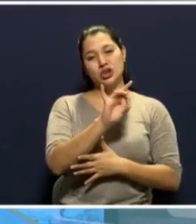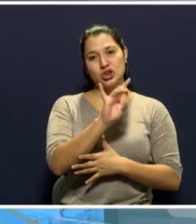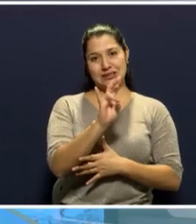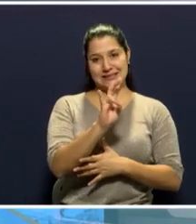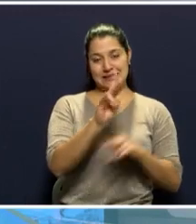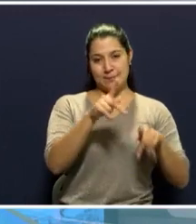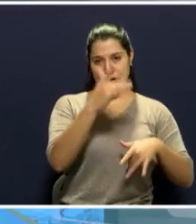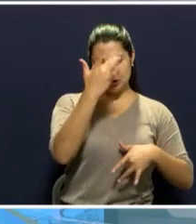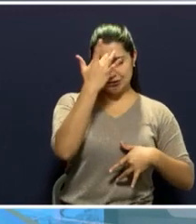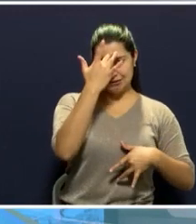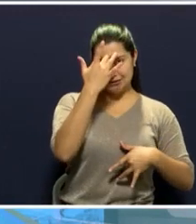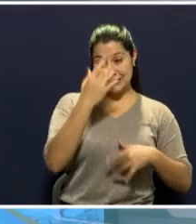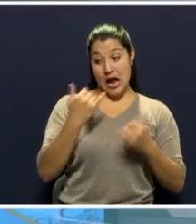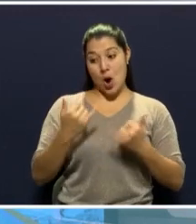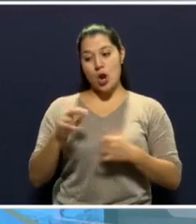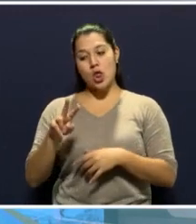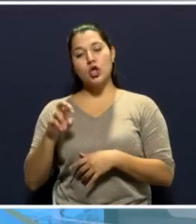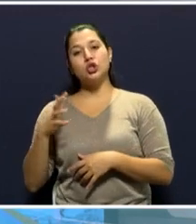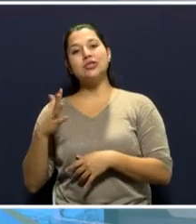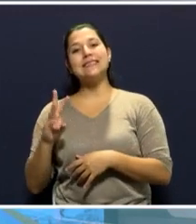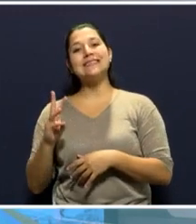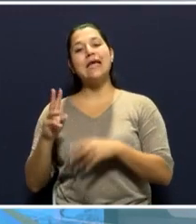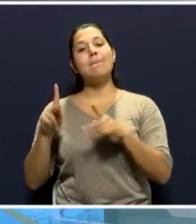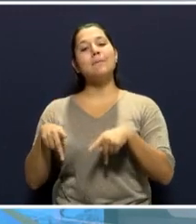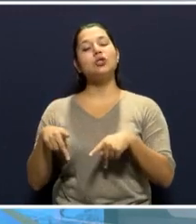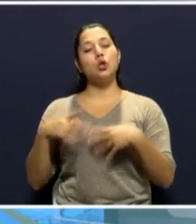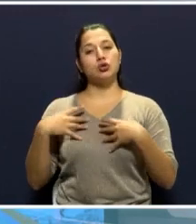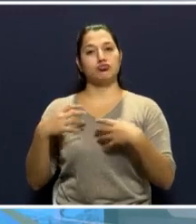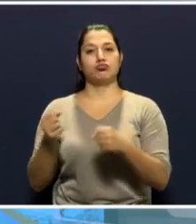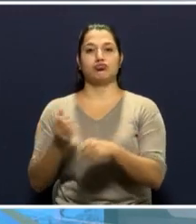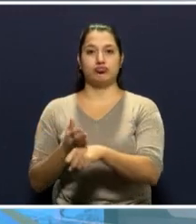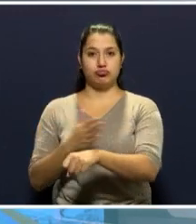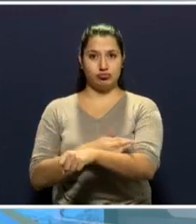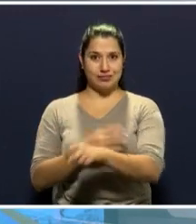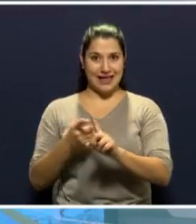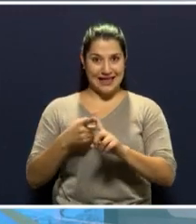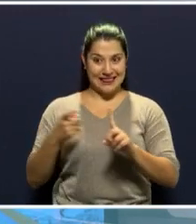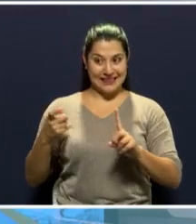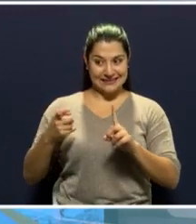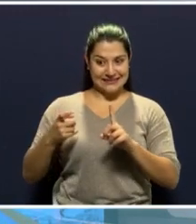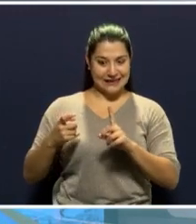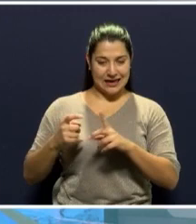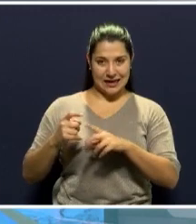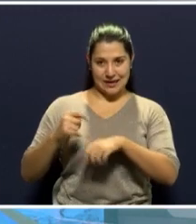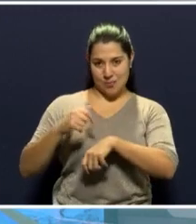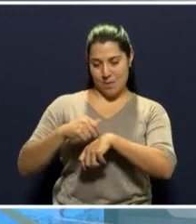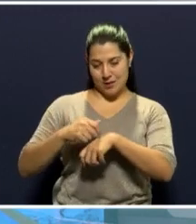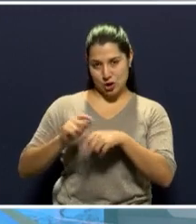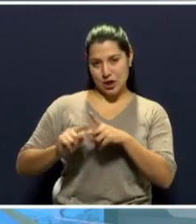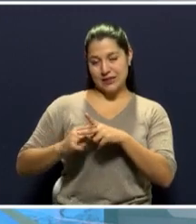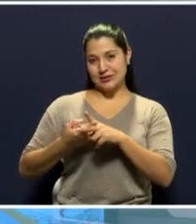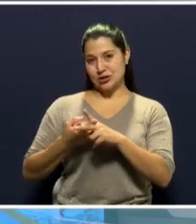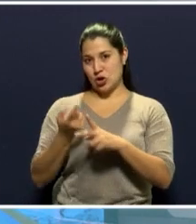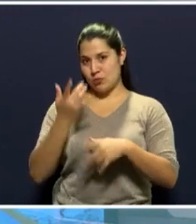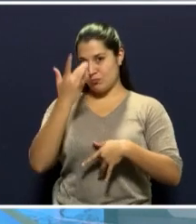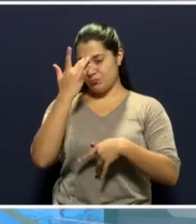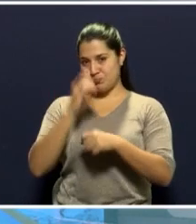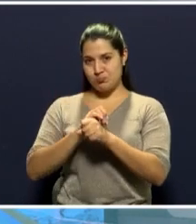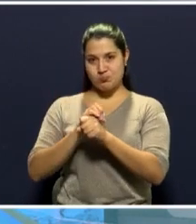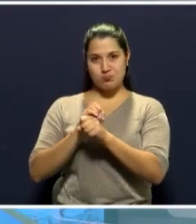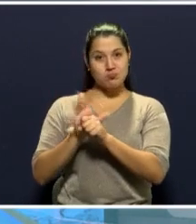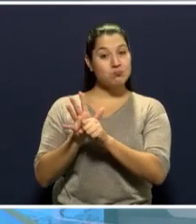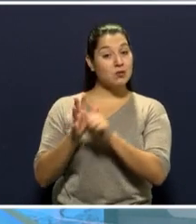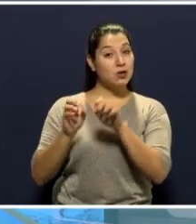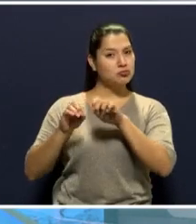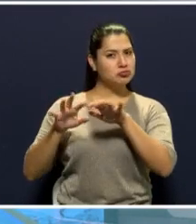y 216 recuperadas desde que inició la pandemia. Por su parte, las